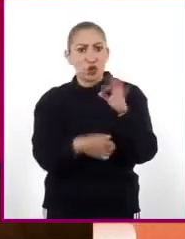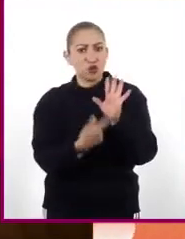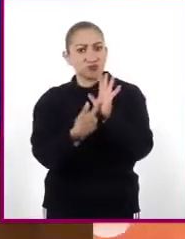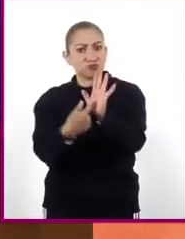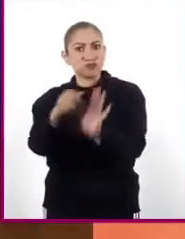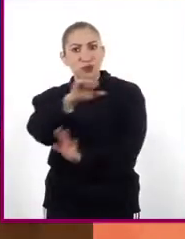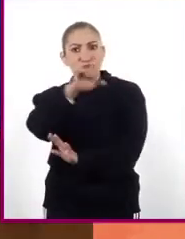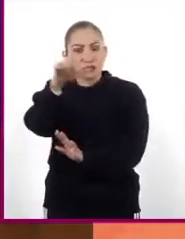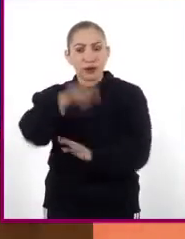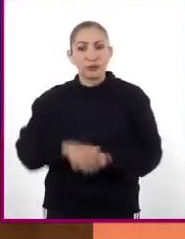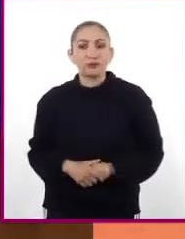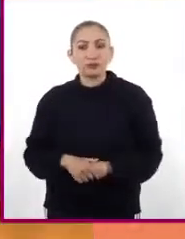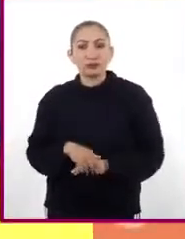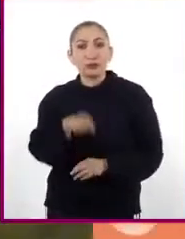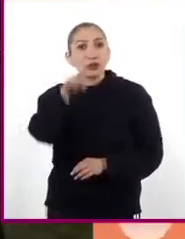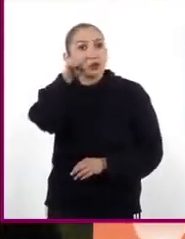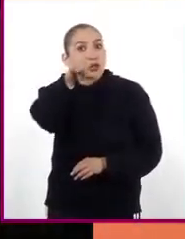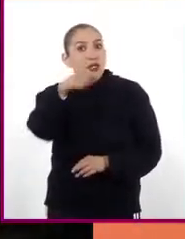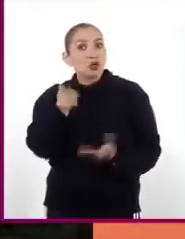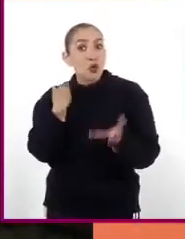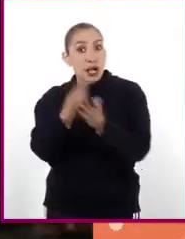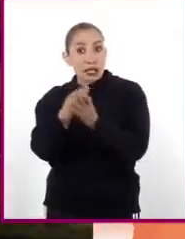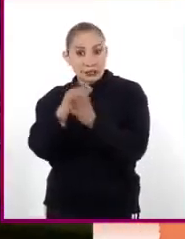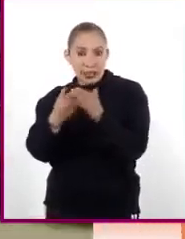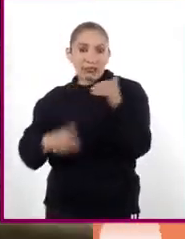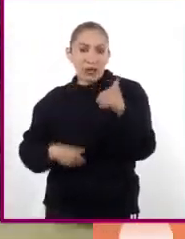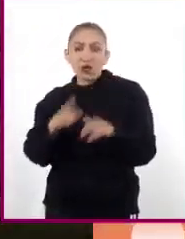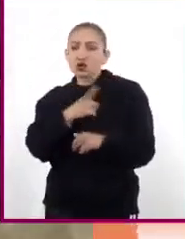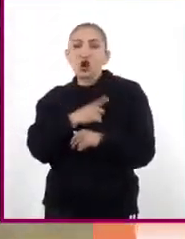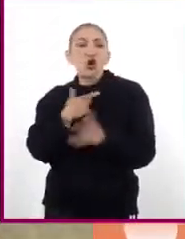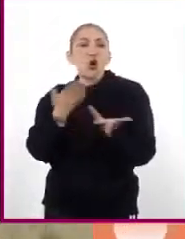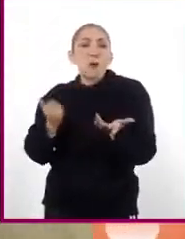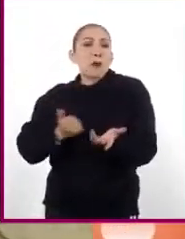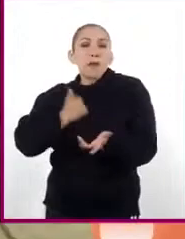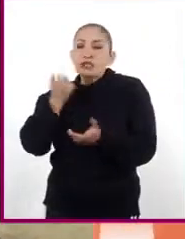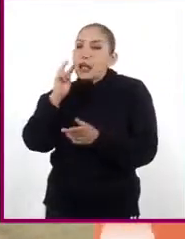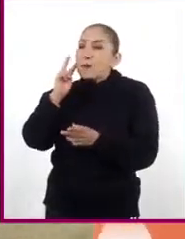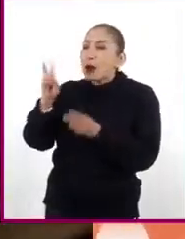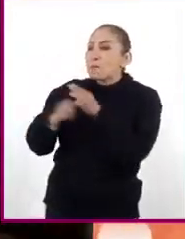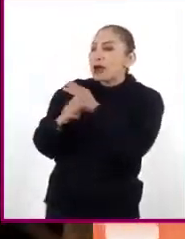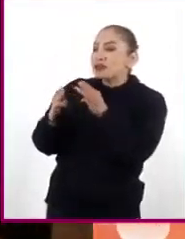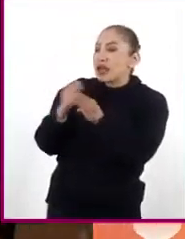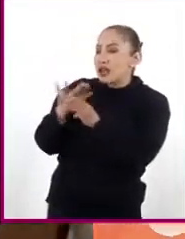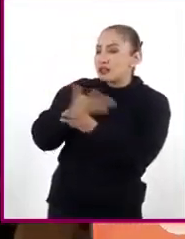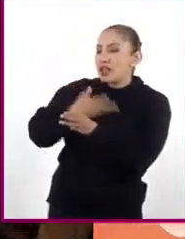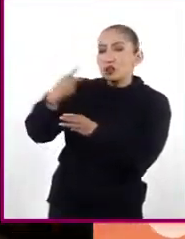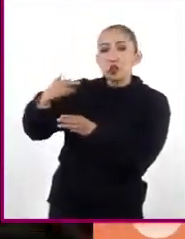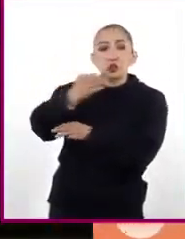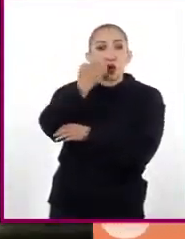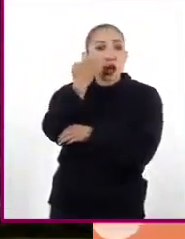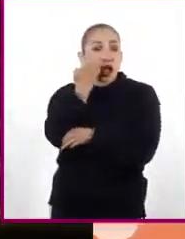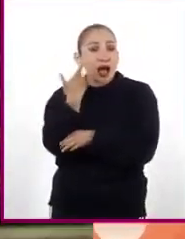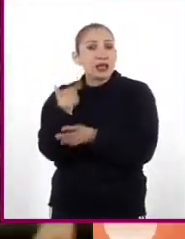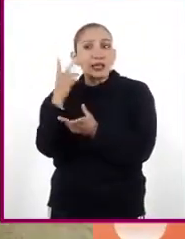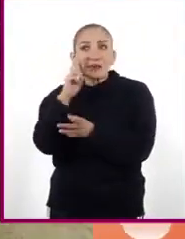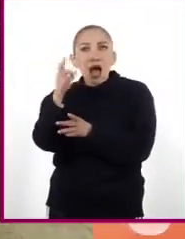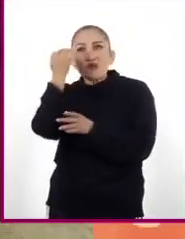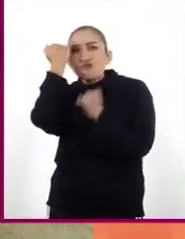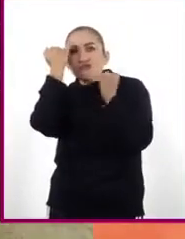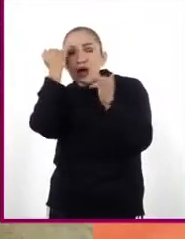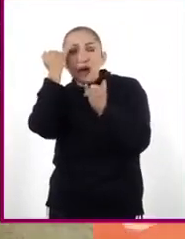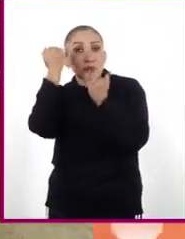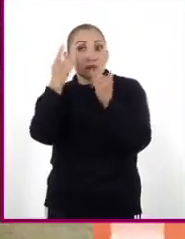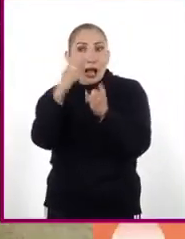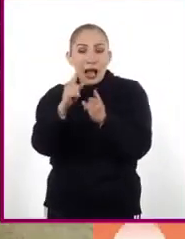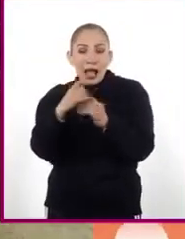representación profesional. Y ustedes, en la clase de teatro, solo tienen que aprovechar los recursos con que cuente su escuela y disponer de toda